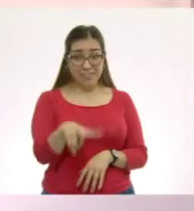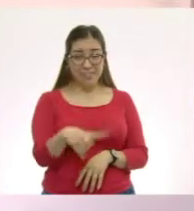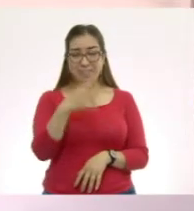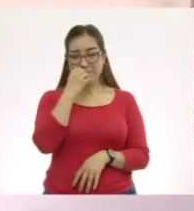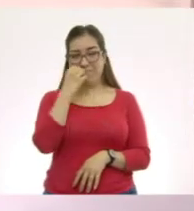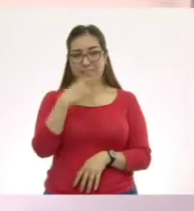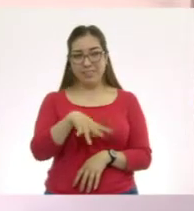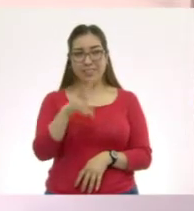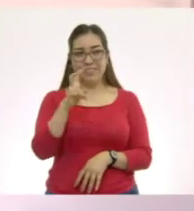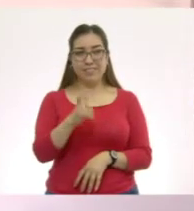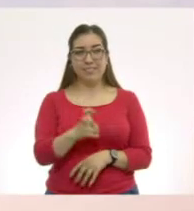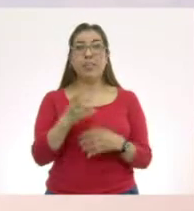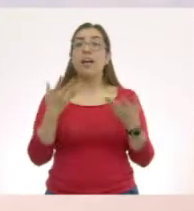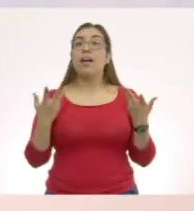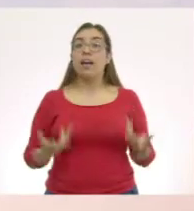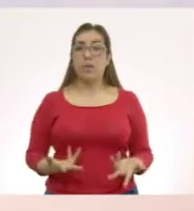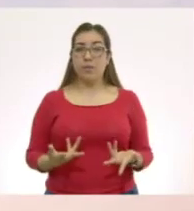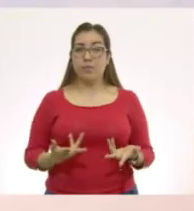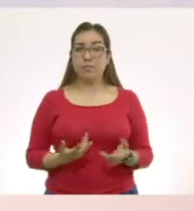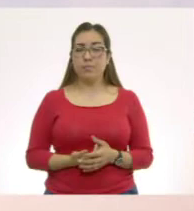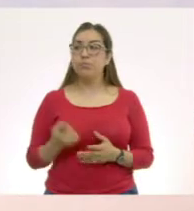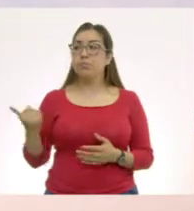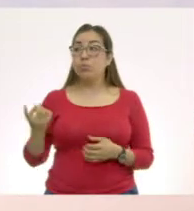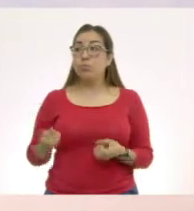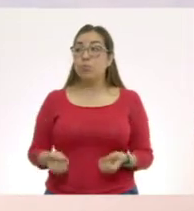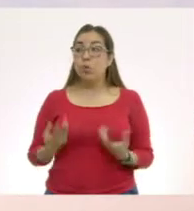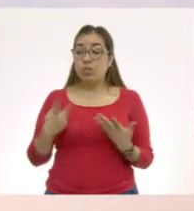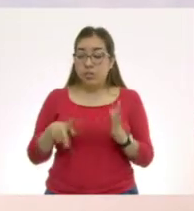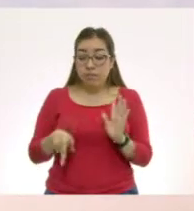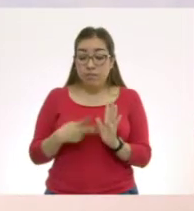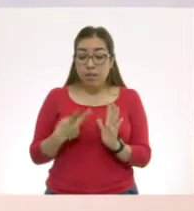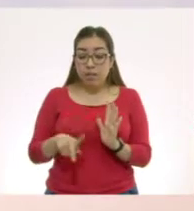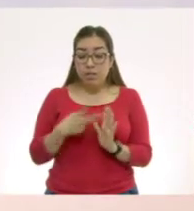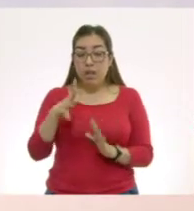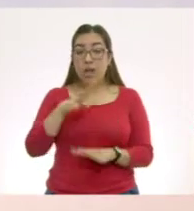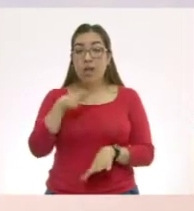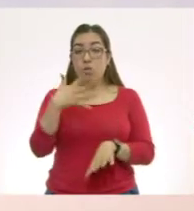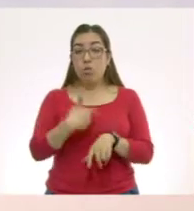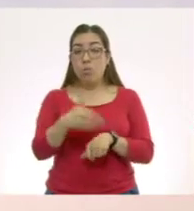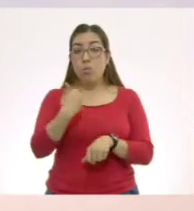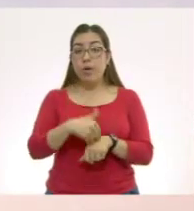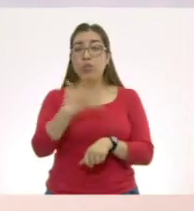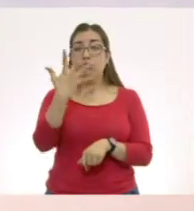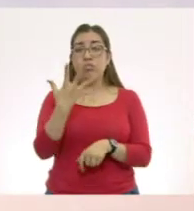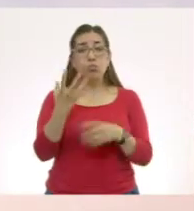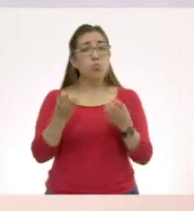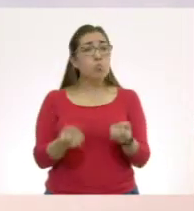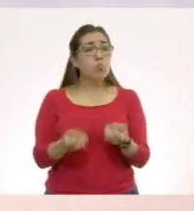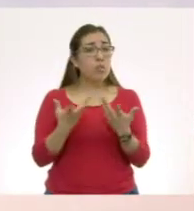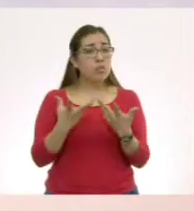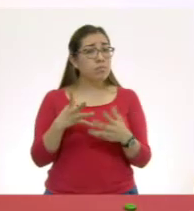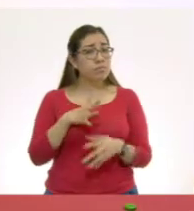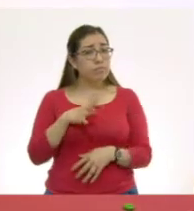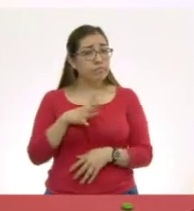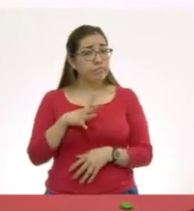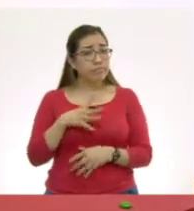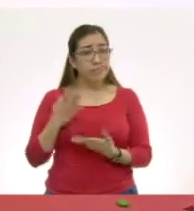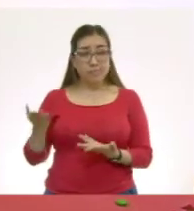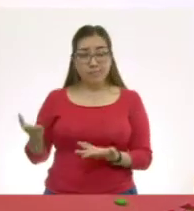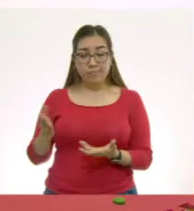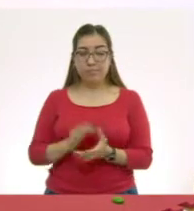padre. Ahora, Pepe, ¿cuántas veces tenemos el número 5? ¿Puedes contar cuántos grupos tienes? Sí,